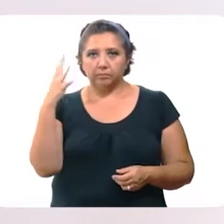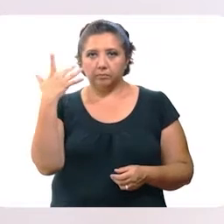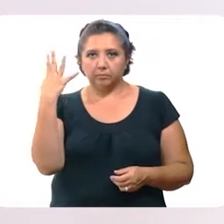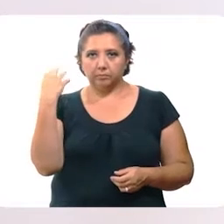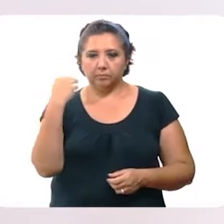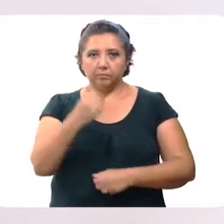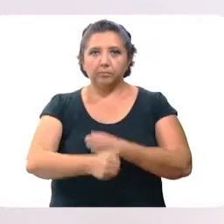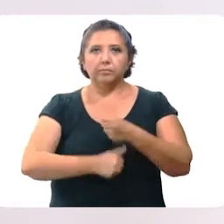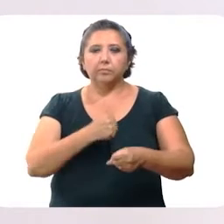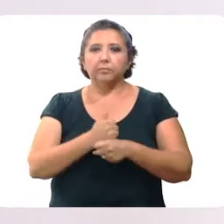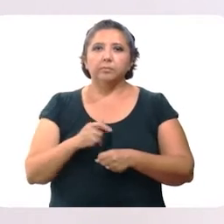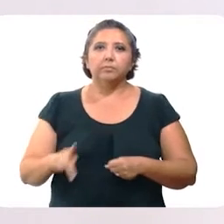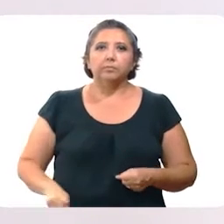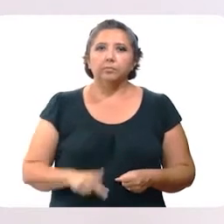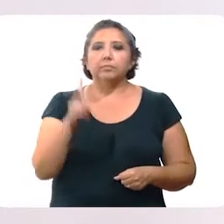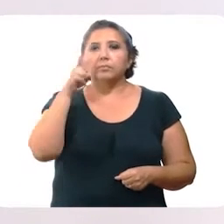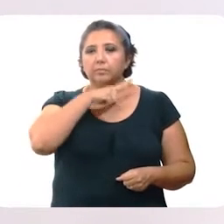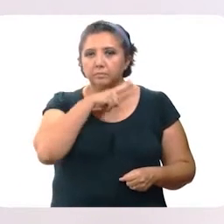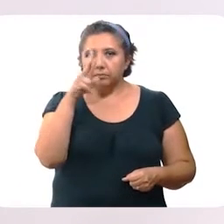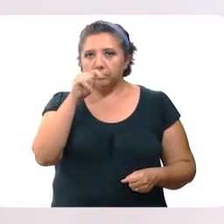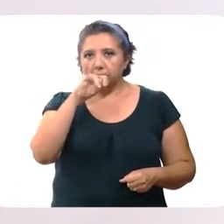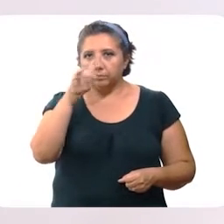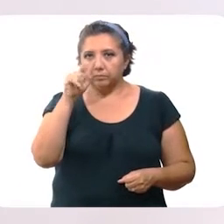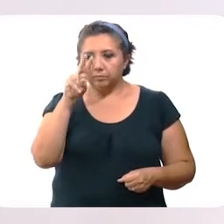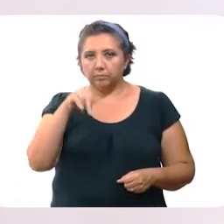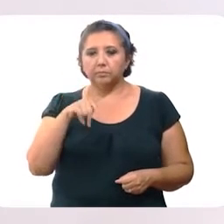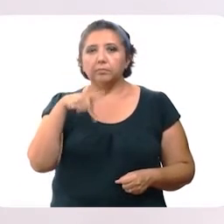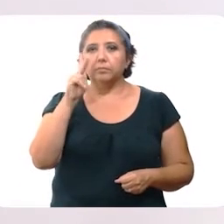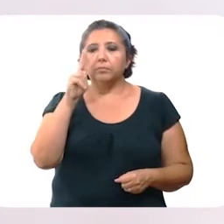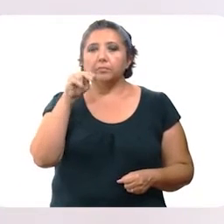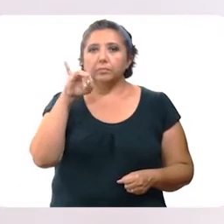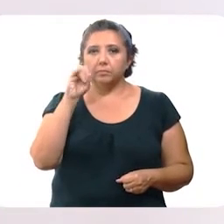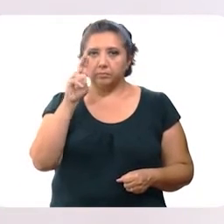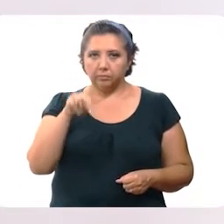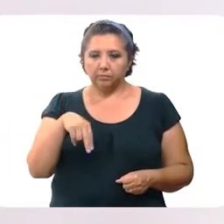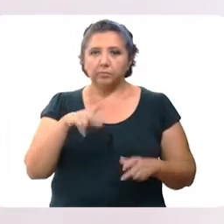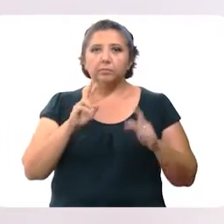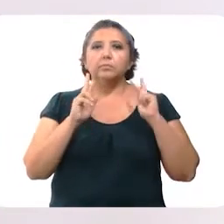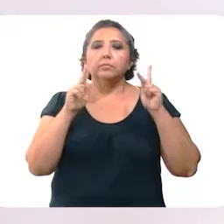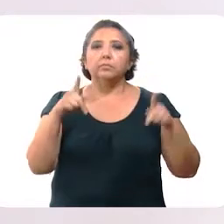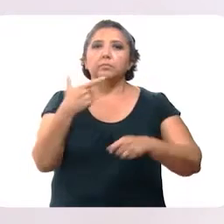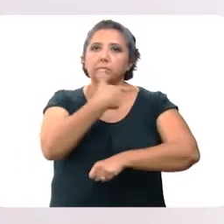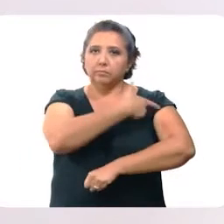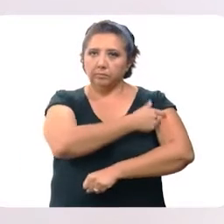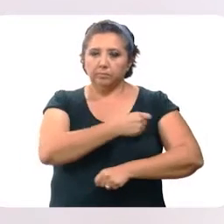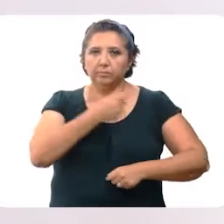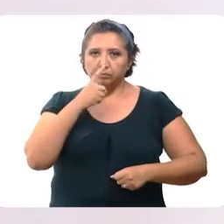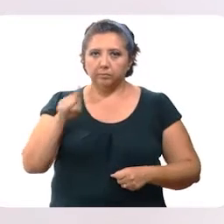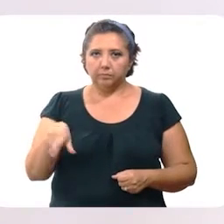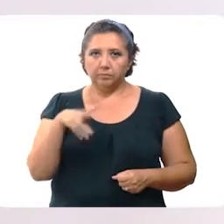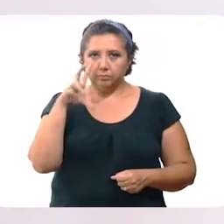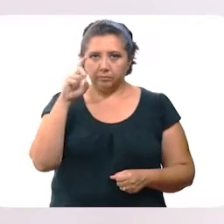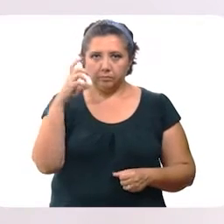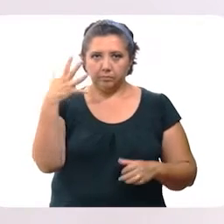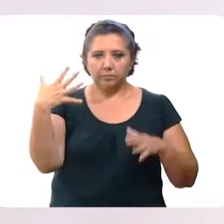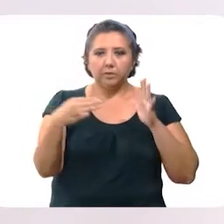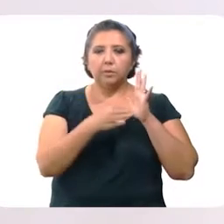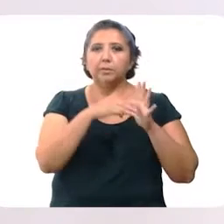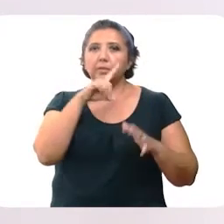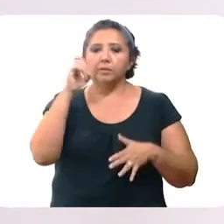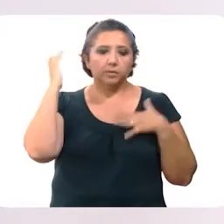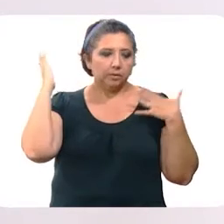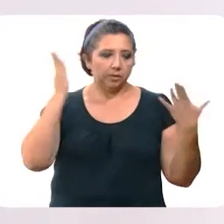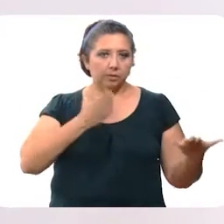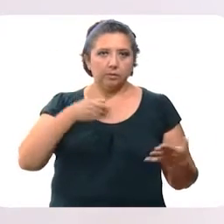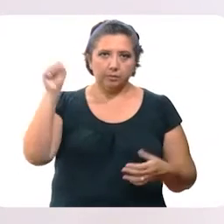tian ichilet 35100 junpele kuchisabado jako. Besan joljak, zoxab kutzabalu kapelil vakuna, di 15 junpelel